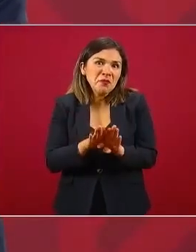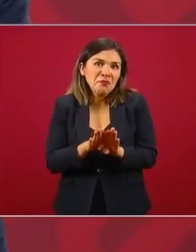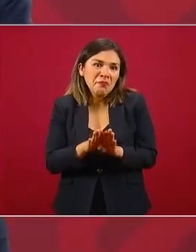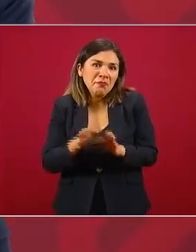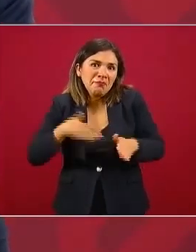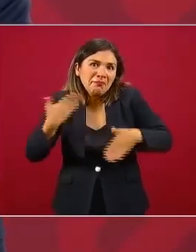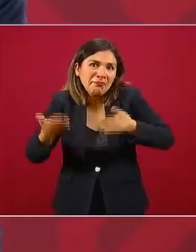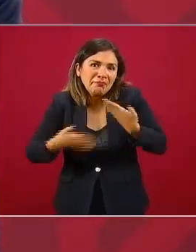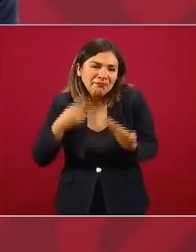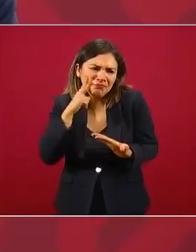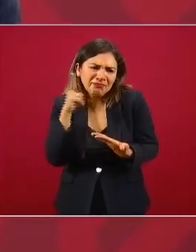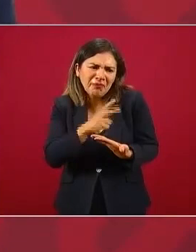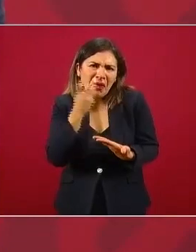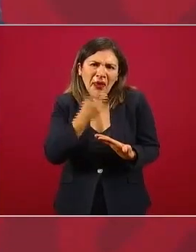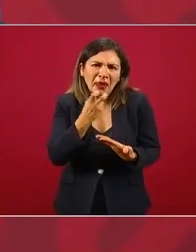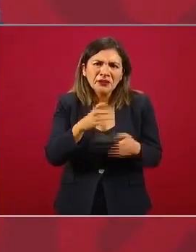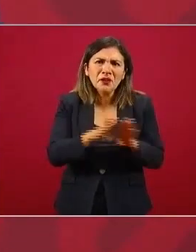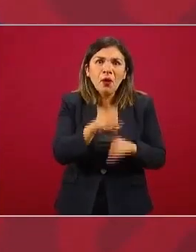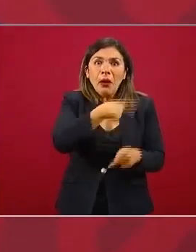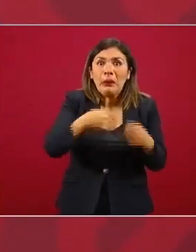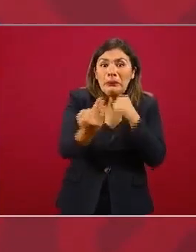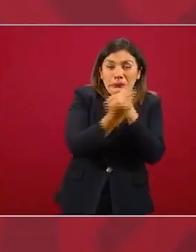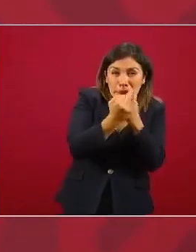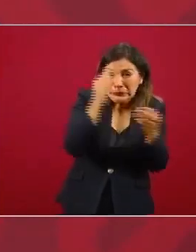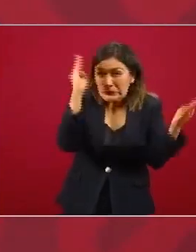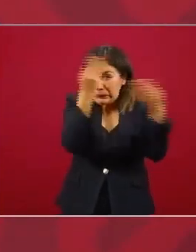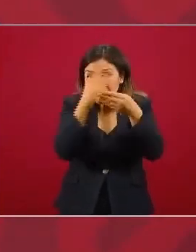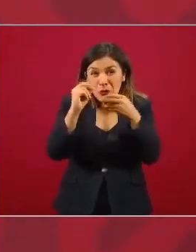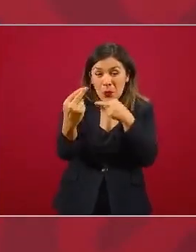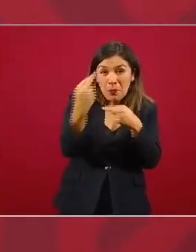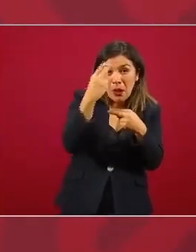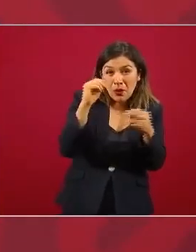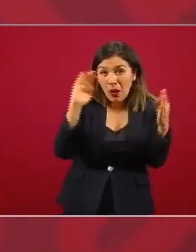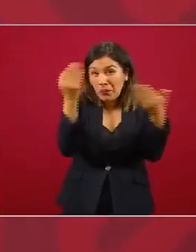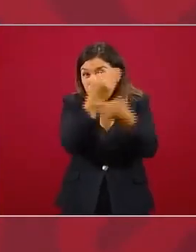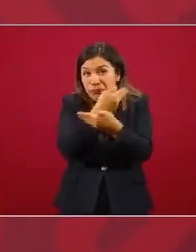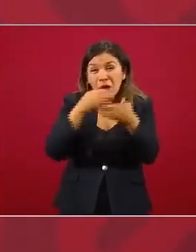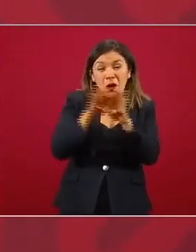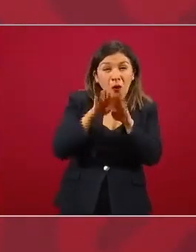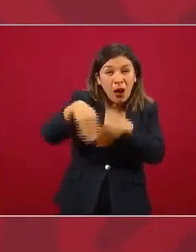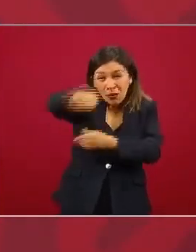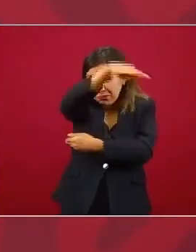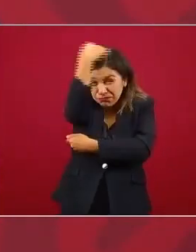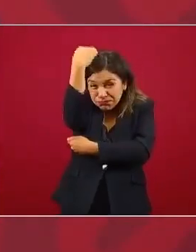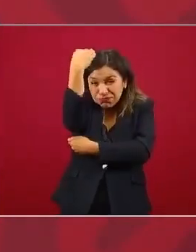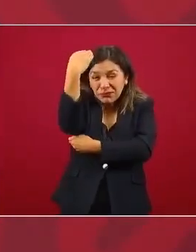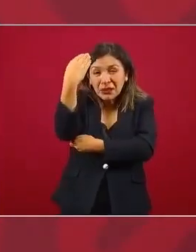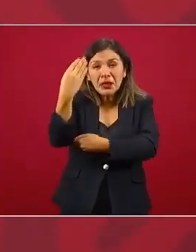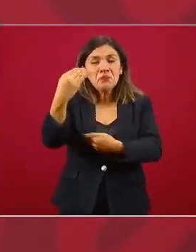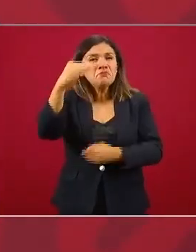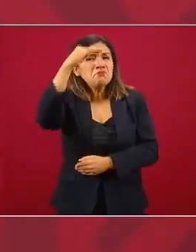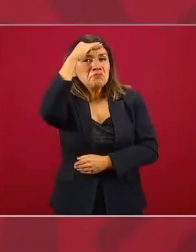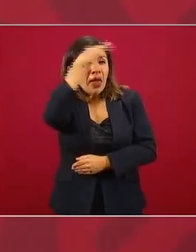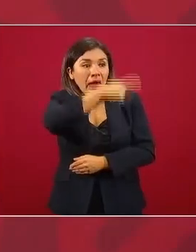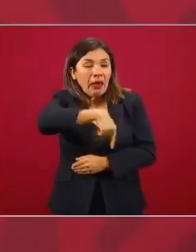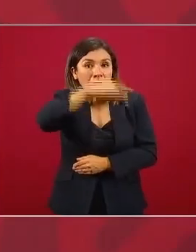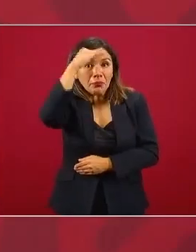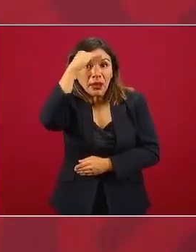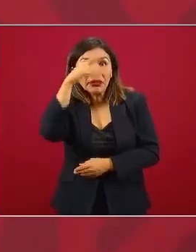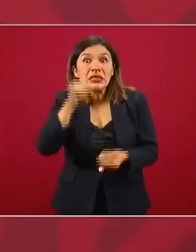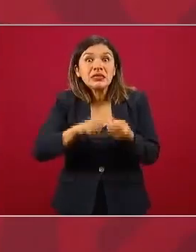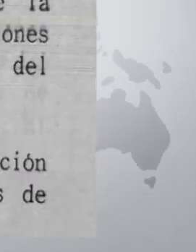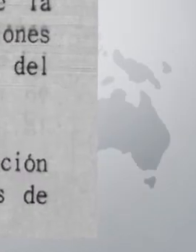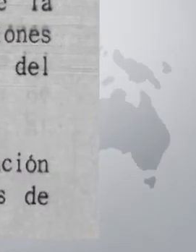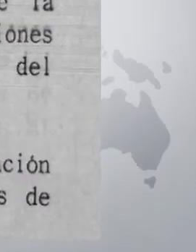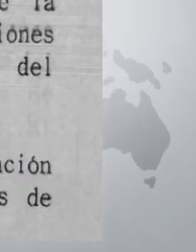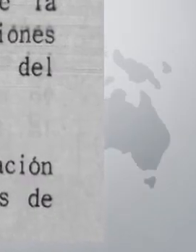porque se tapan tanto, ¿no? Se ensarapan ahí, que piensan que nadie lo va a